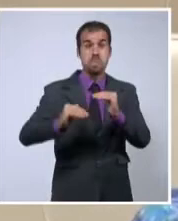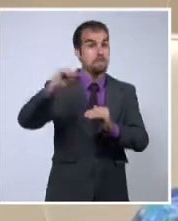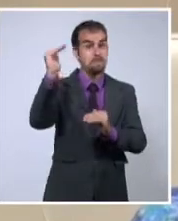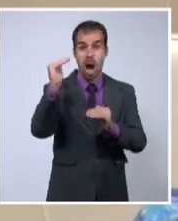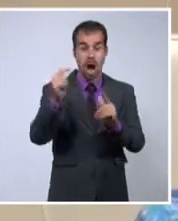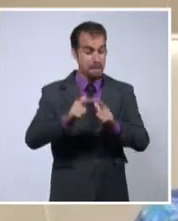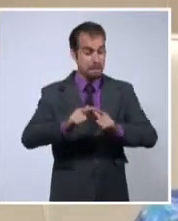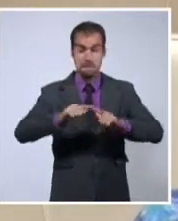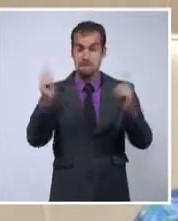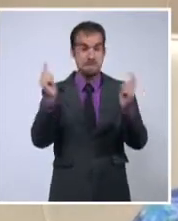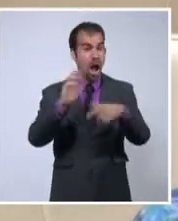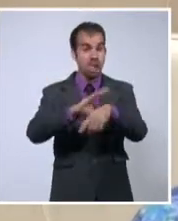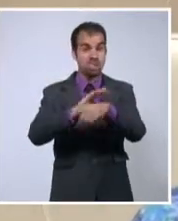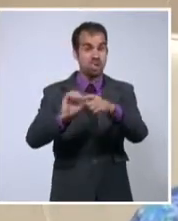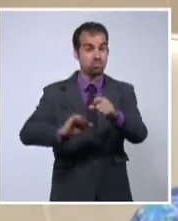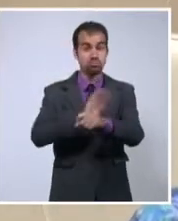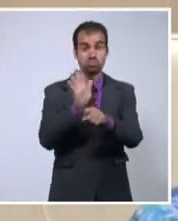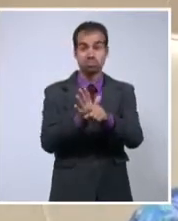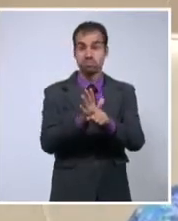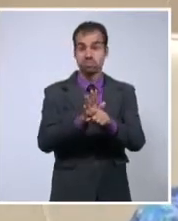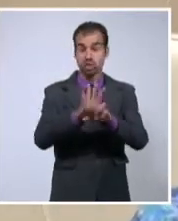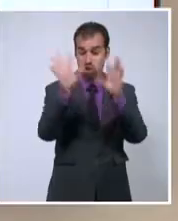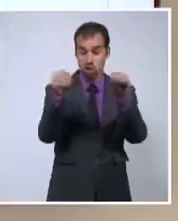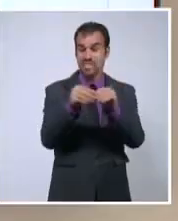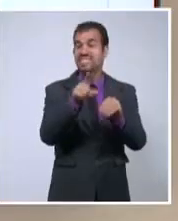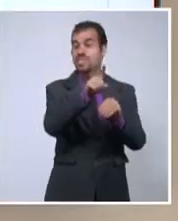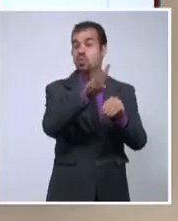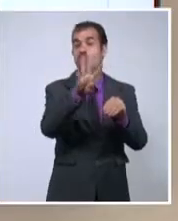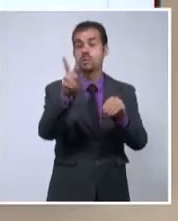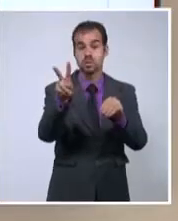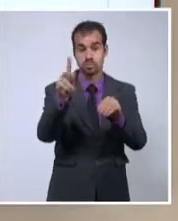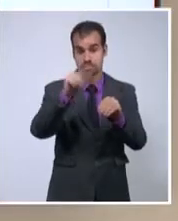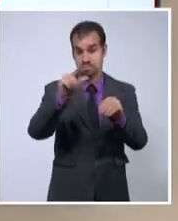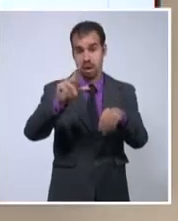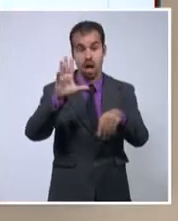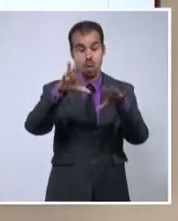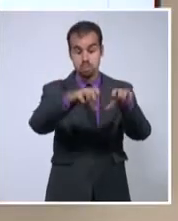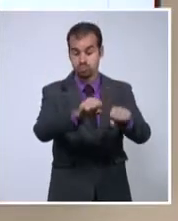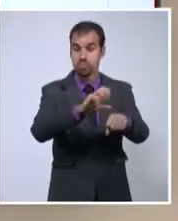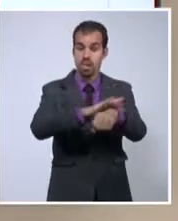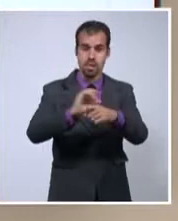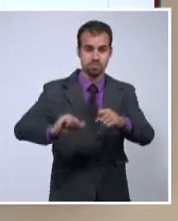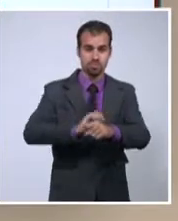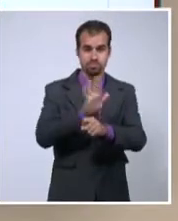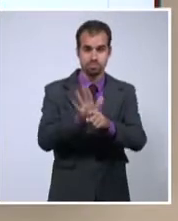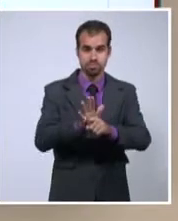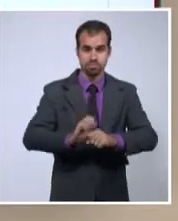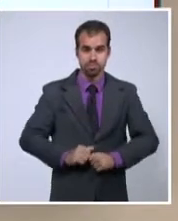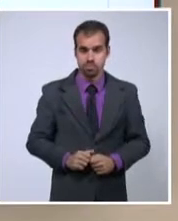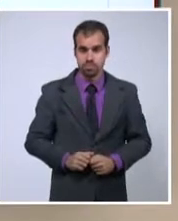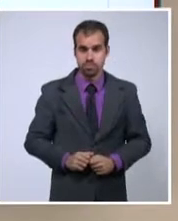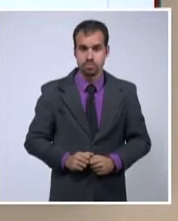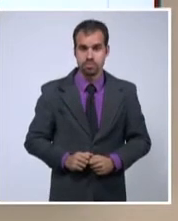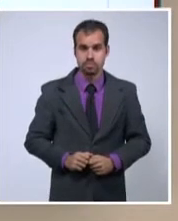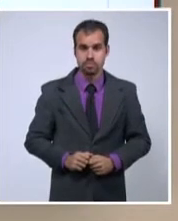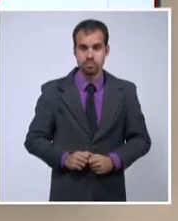143, creo. Y entonces, por ejemplo, esa gráfica que está abajo, que es la